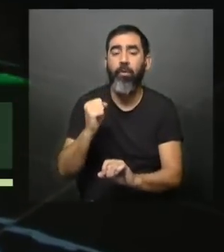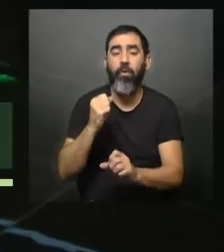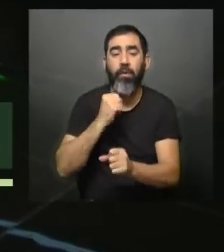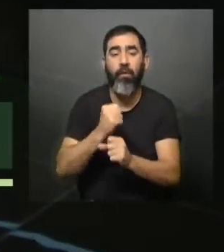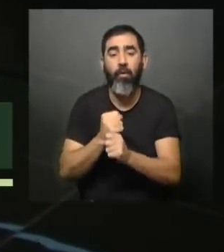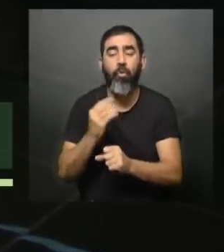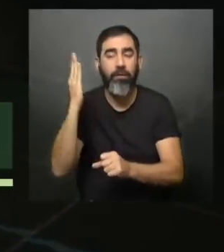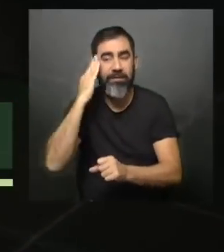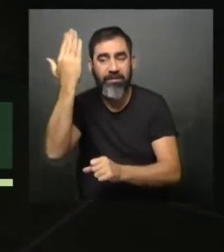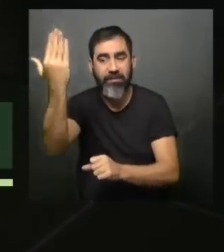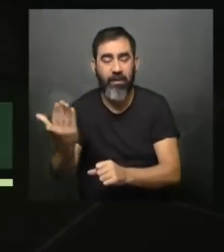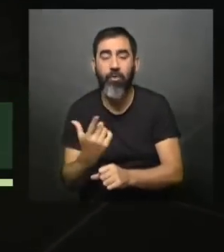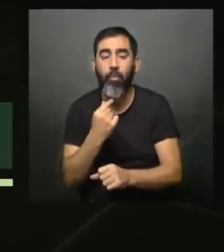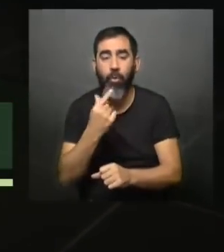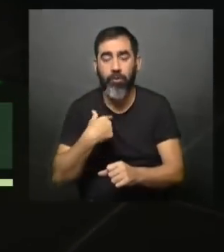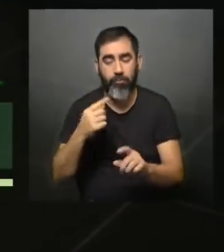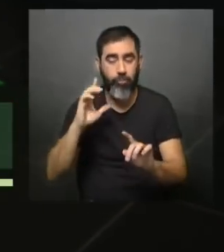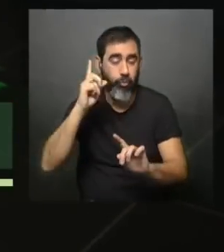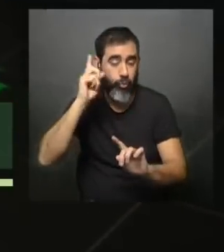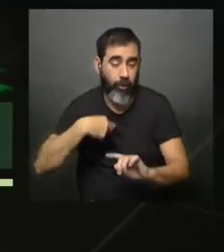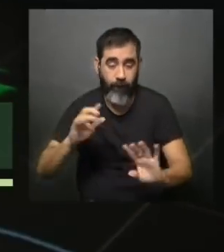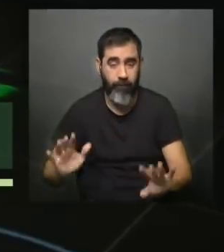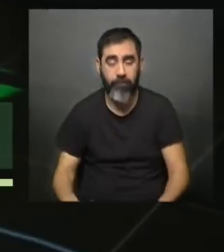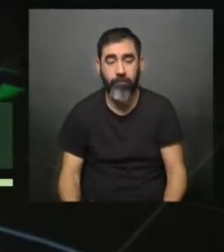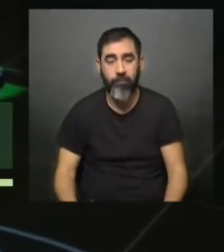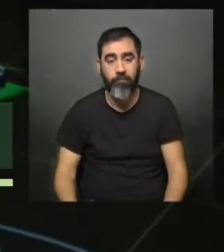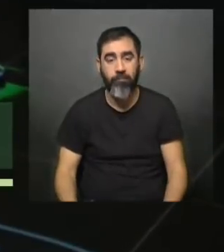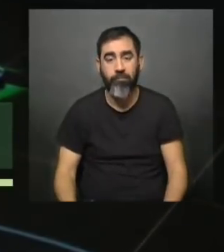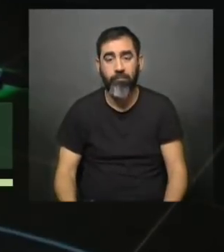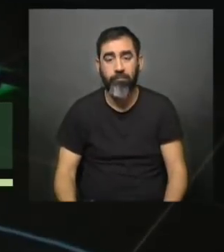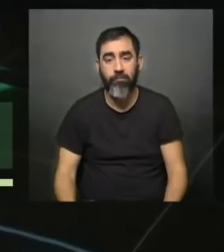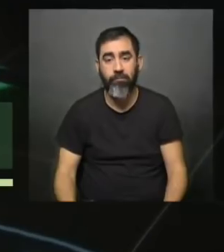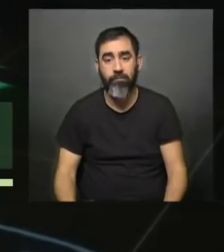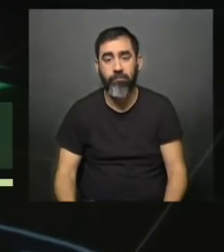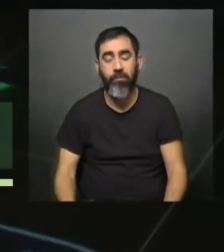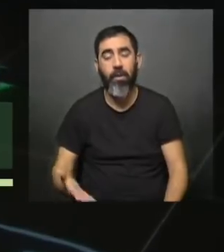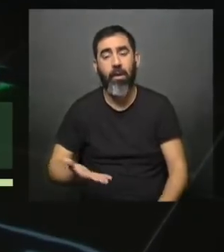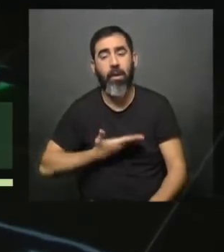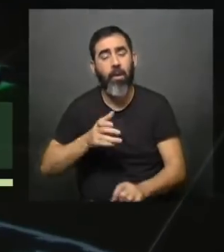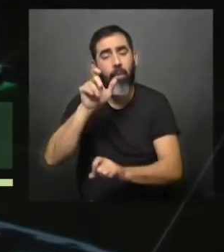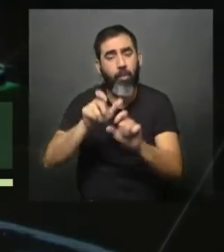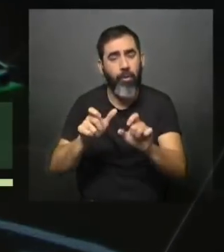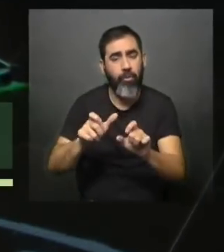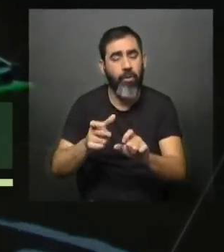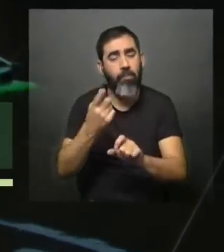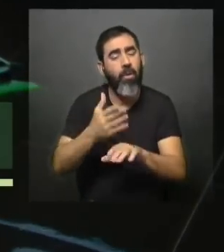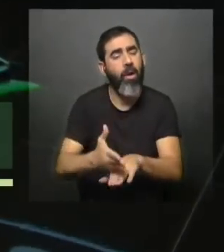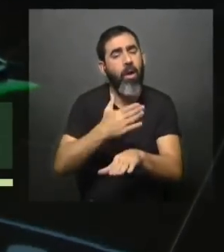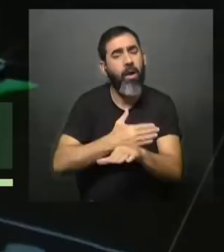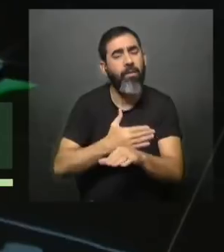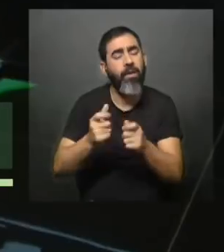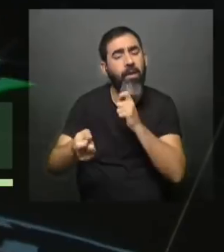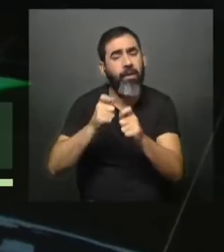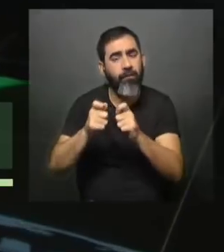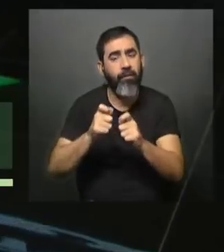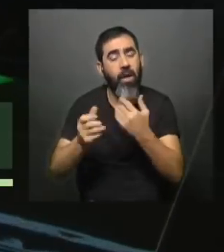lo haga lo que los que saben que son los los policías hablamos de los reclamas de la gente no cara a cara previamente antes de comenzar